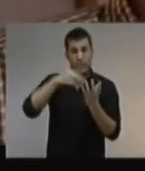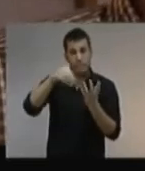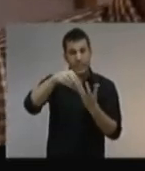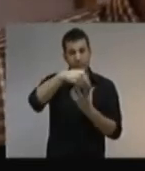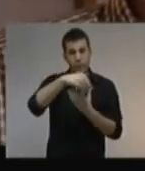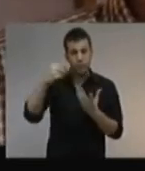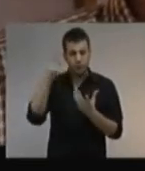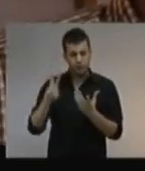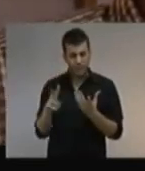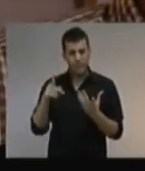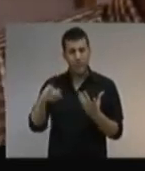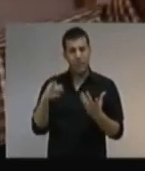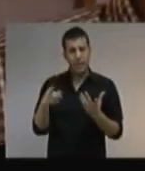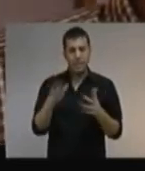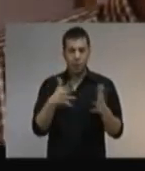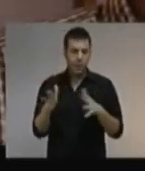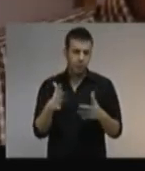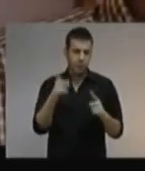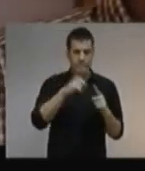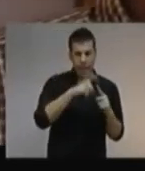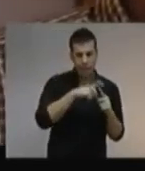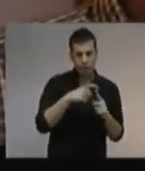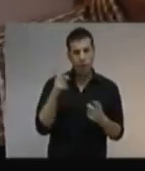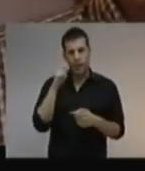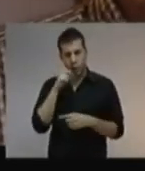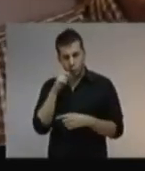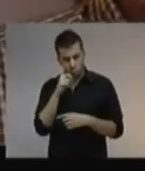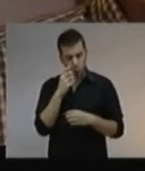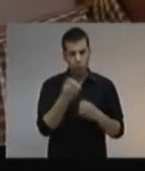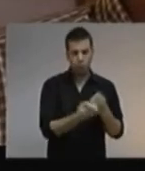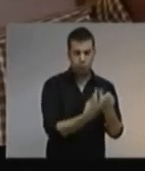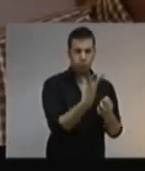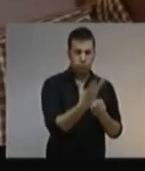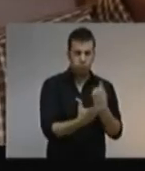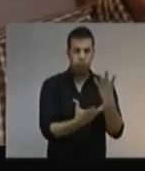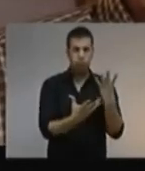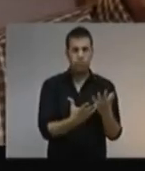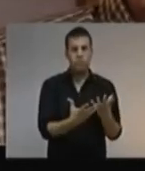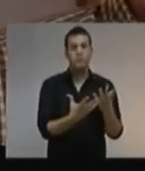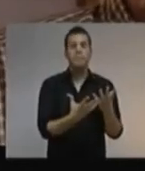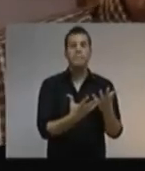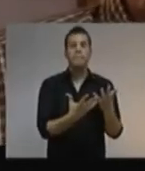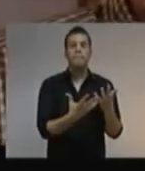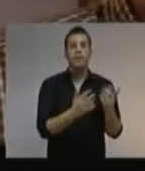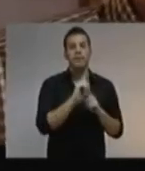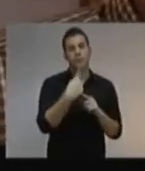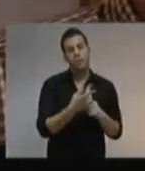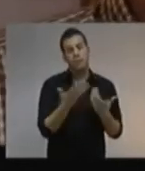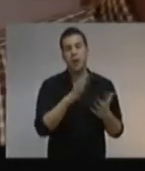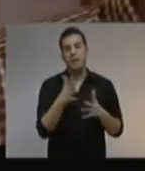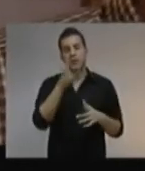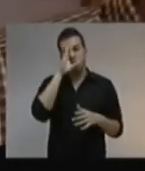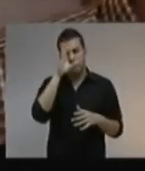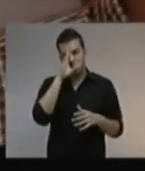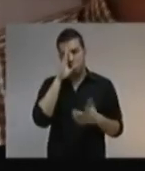seca, normalmente nacen en el mes de mayo o junio, cuando florecen, y luego se extraen sobre